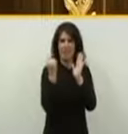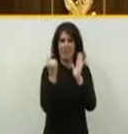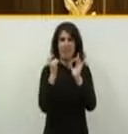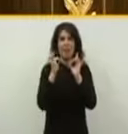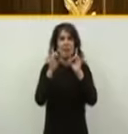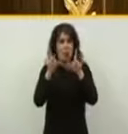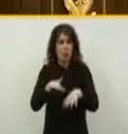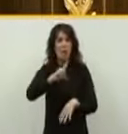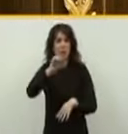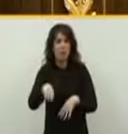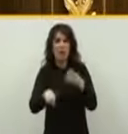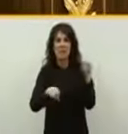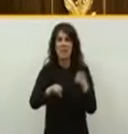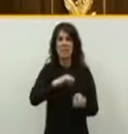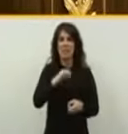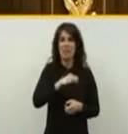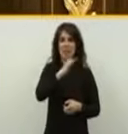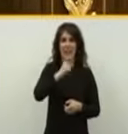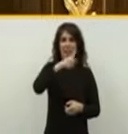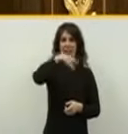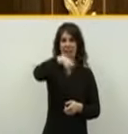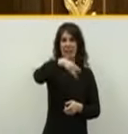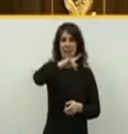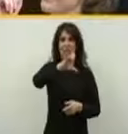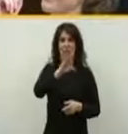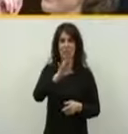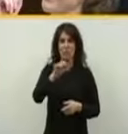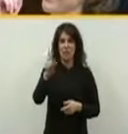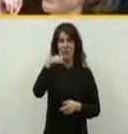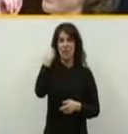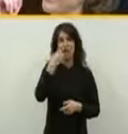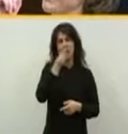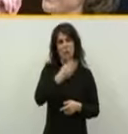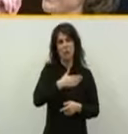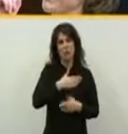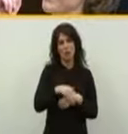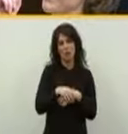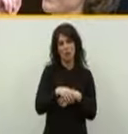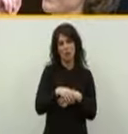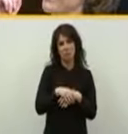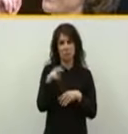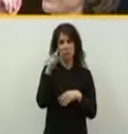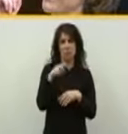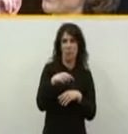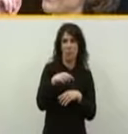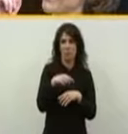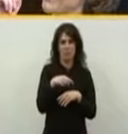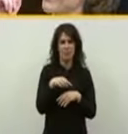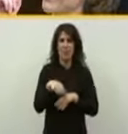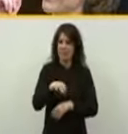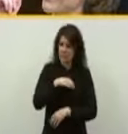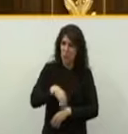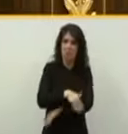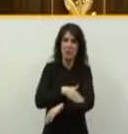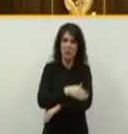del señor de Guindos, que pareciera que nunca ha roto un plato. Señor ministro de Economía, para ejercer ese ministerio